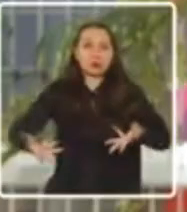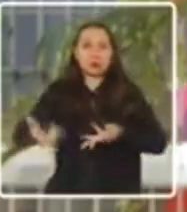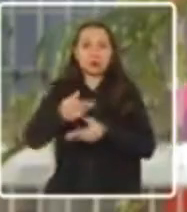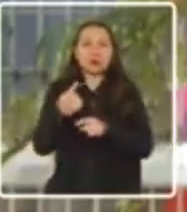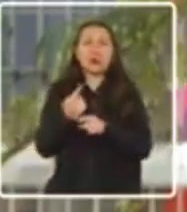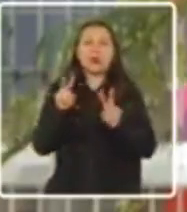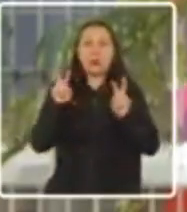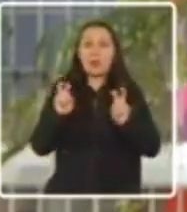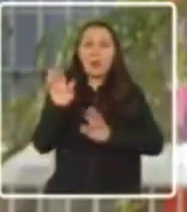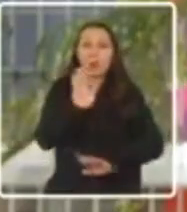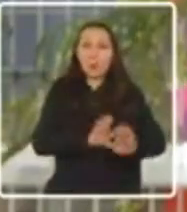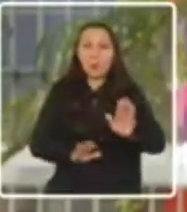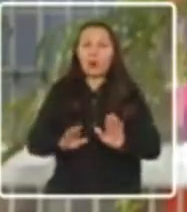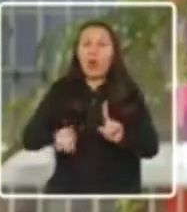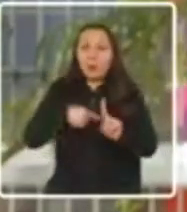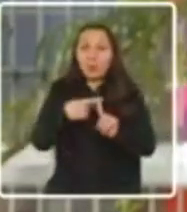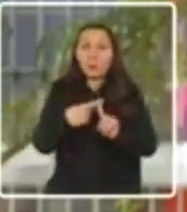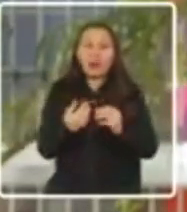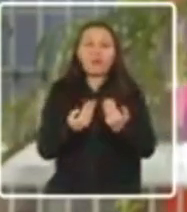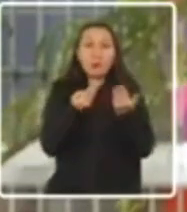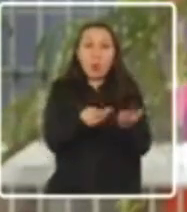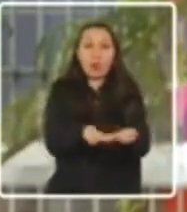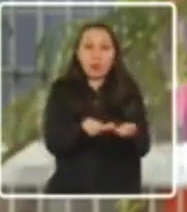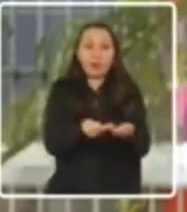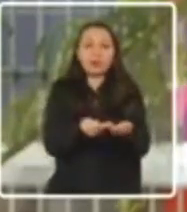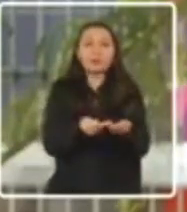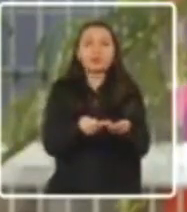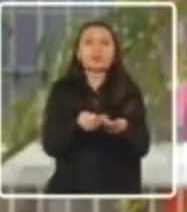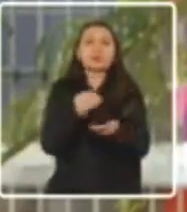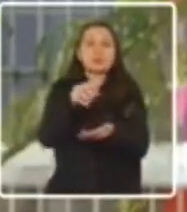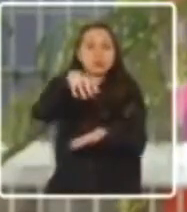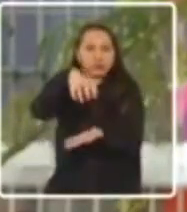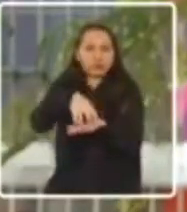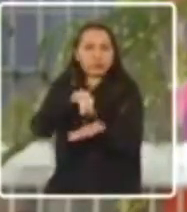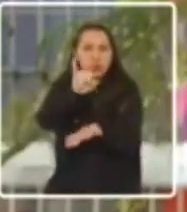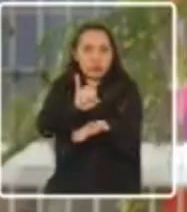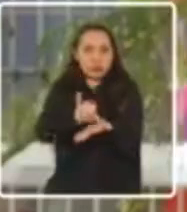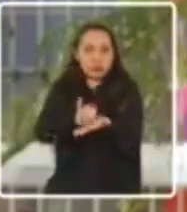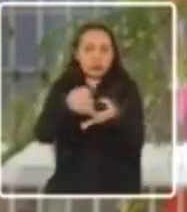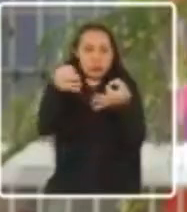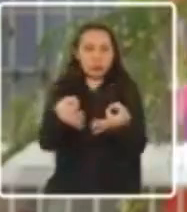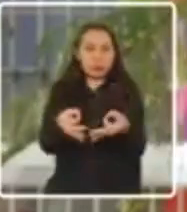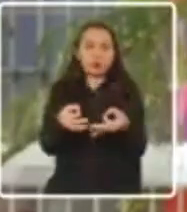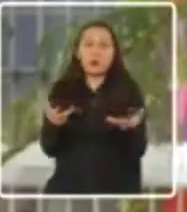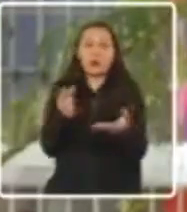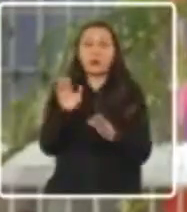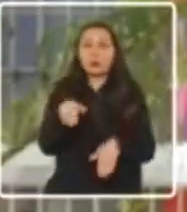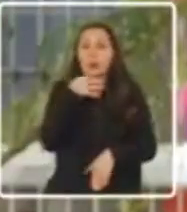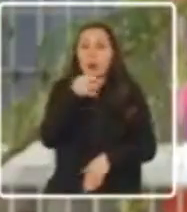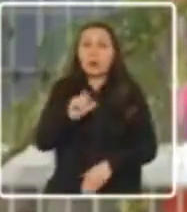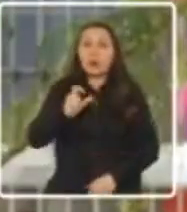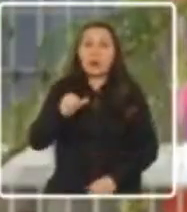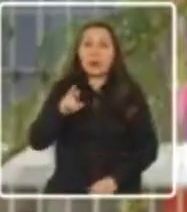Además, vamos a entregar, esto le vamos a dar una institucionalidad. para que, a propósito de lo que decía